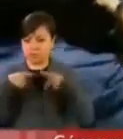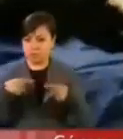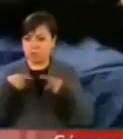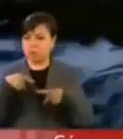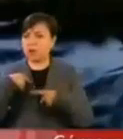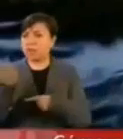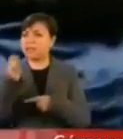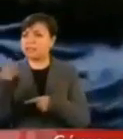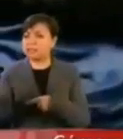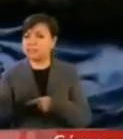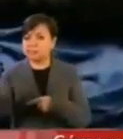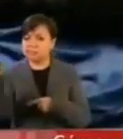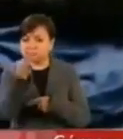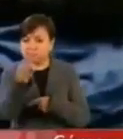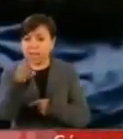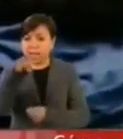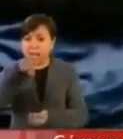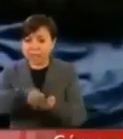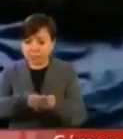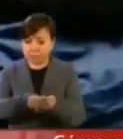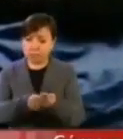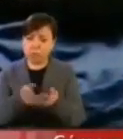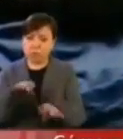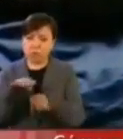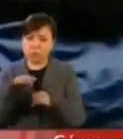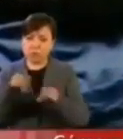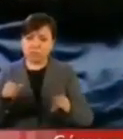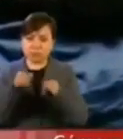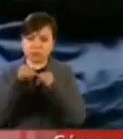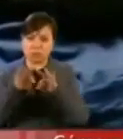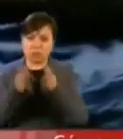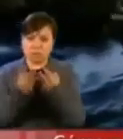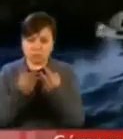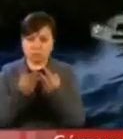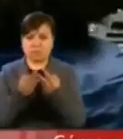del Instituto de Formación Política de Morena,